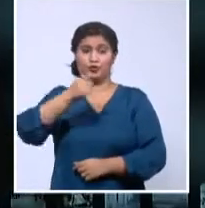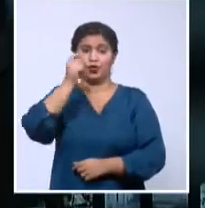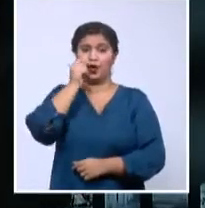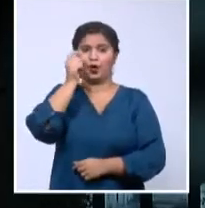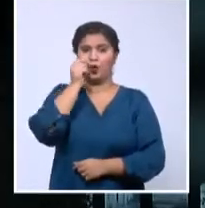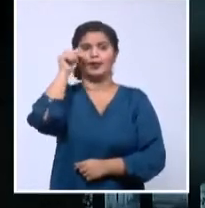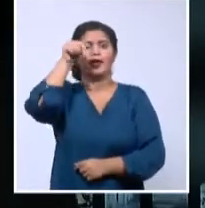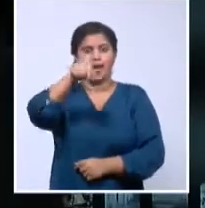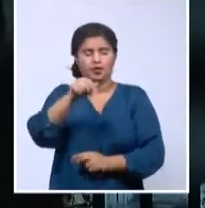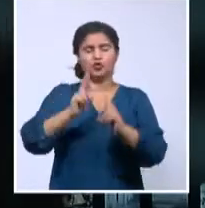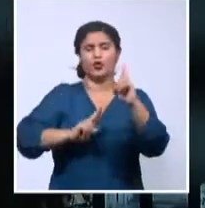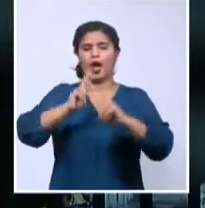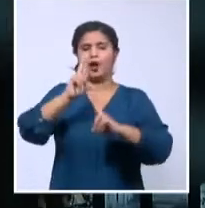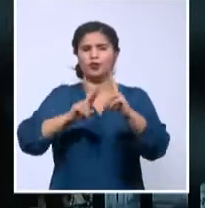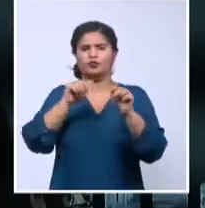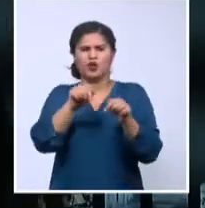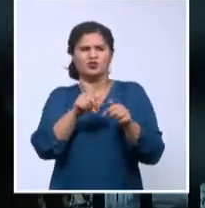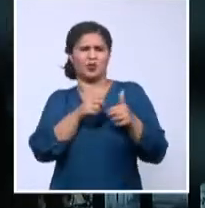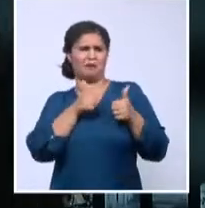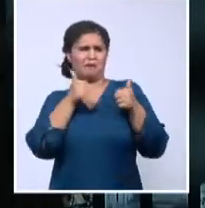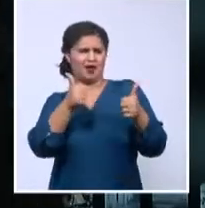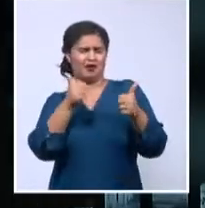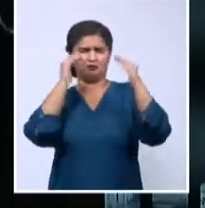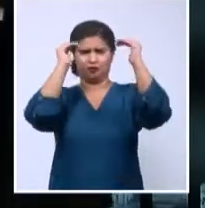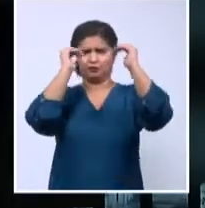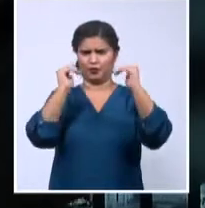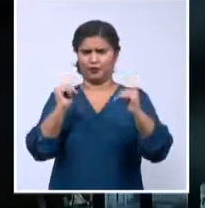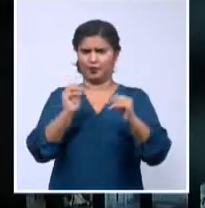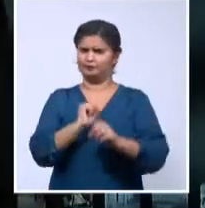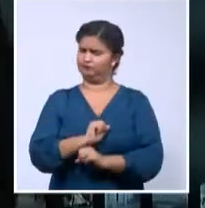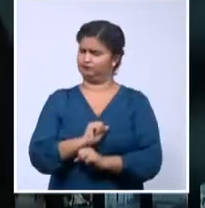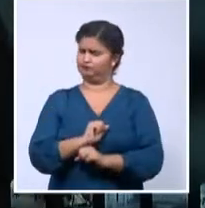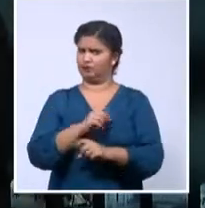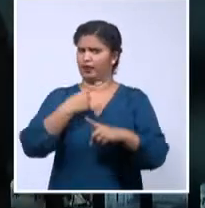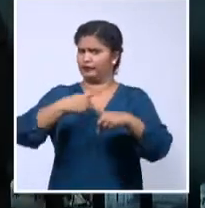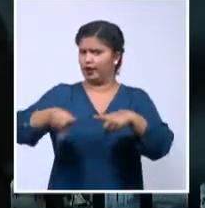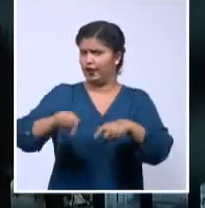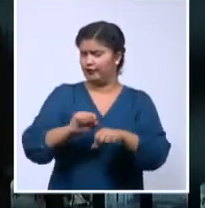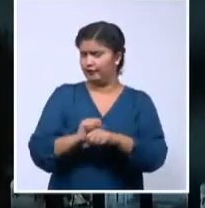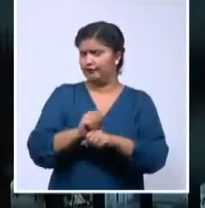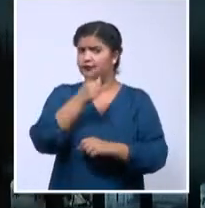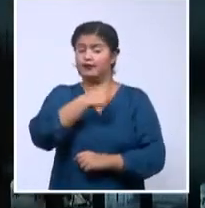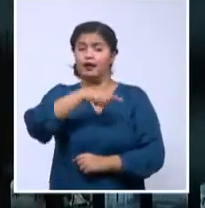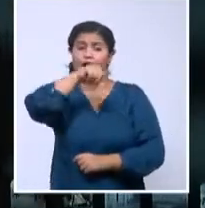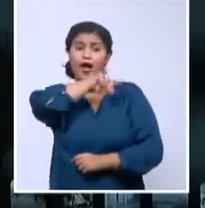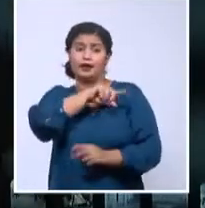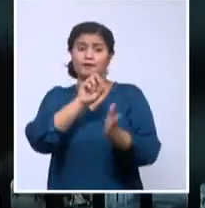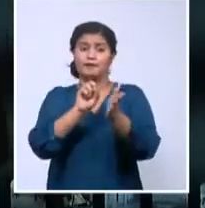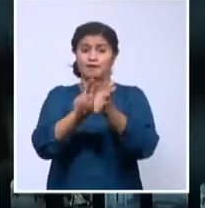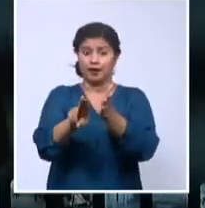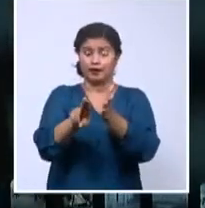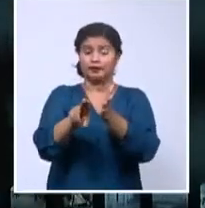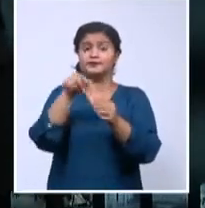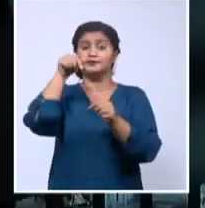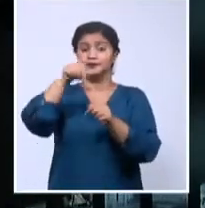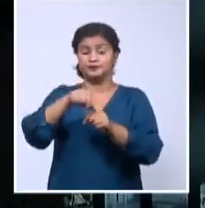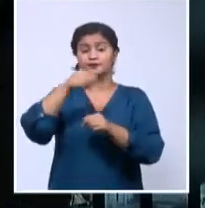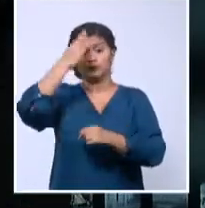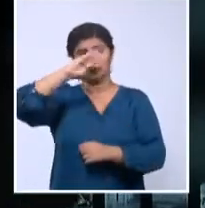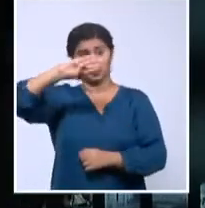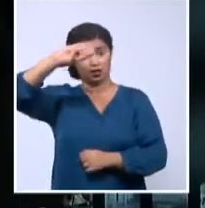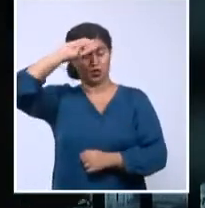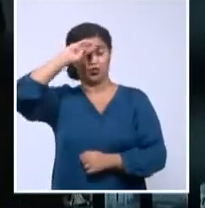Esos fueron los acuerdos, ¿verdad? Vamos a ver entonces el correo que se envió ayer, minutos antes de las 2 de la tarde, al mismo viceministro